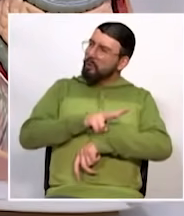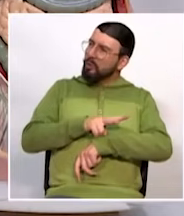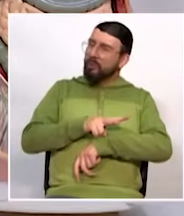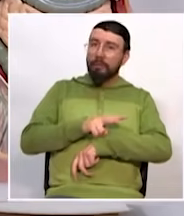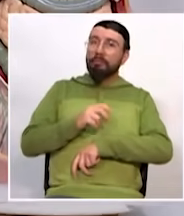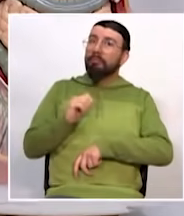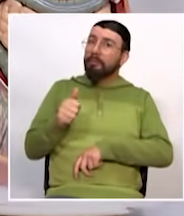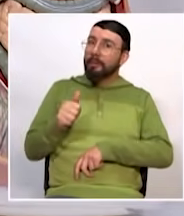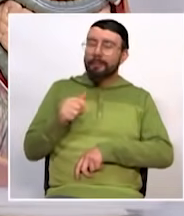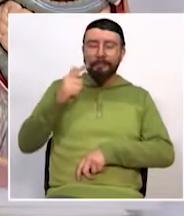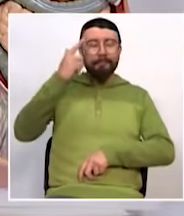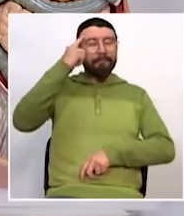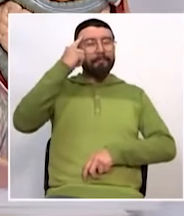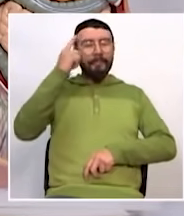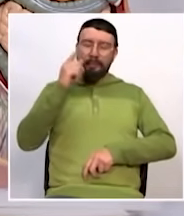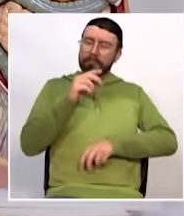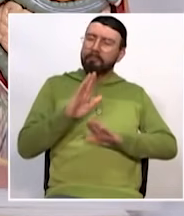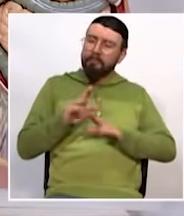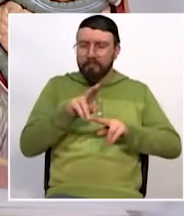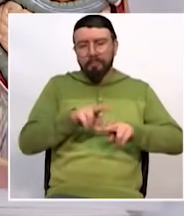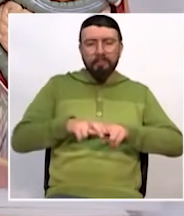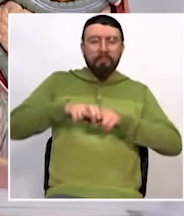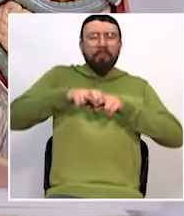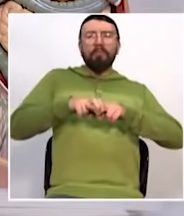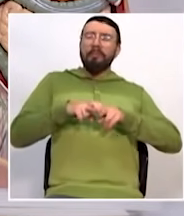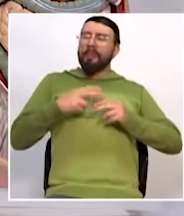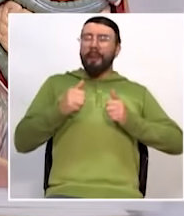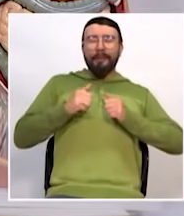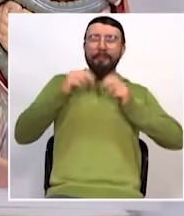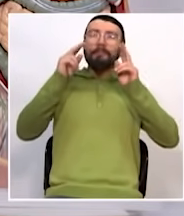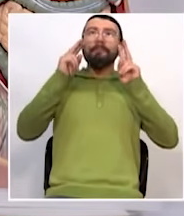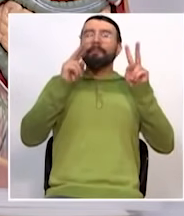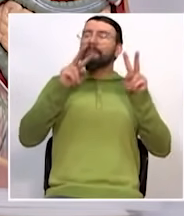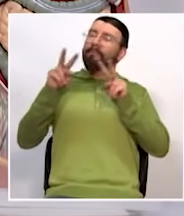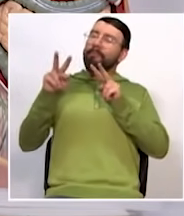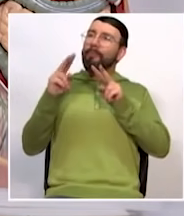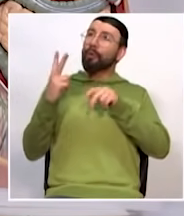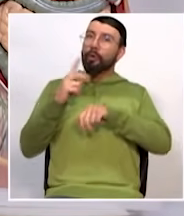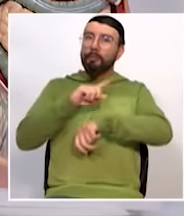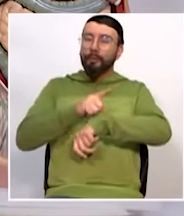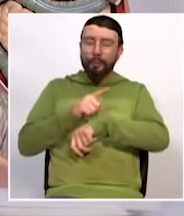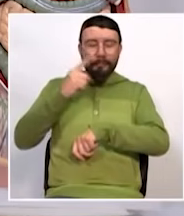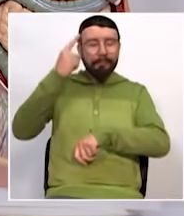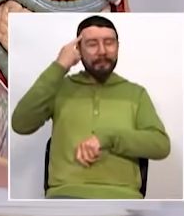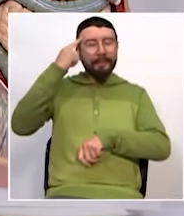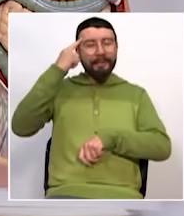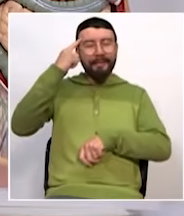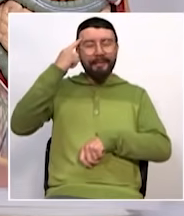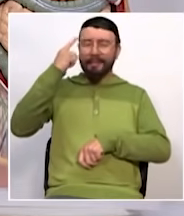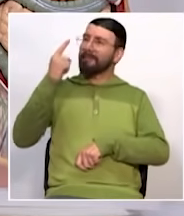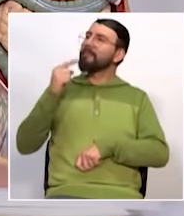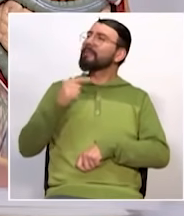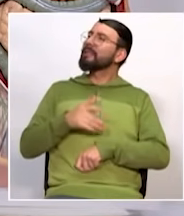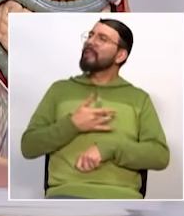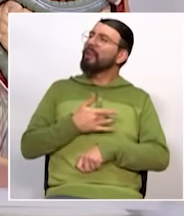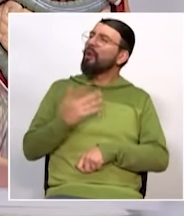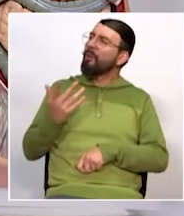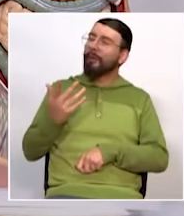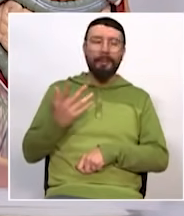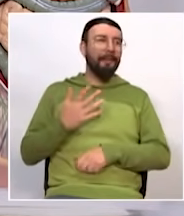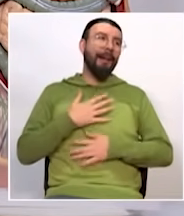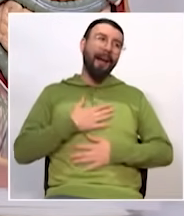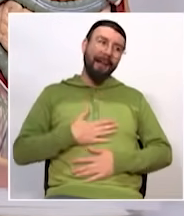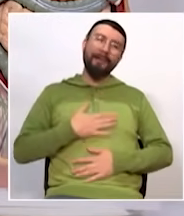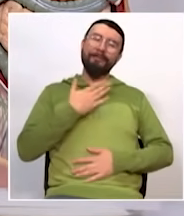cambia de posición levanta la cabeza en mi gracia y se concentra dos minutos en algo agradable después de punto cómo se siente dijo ya mucho